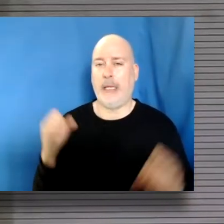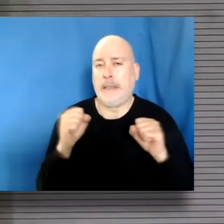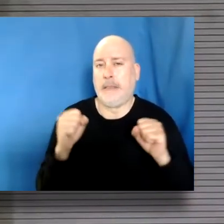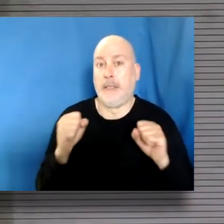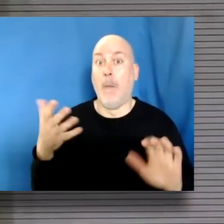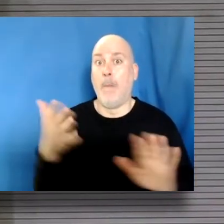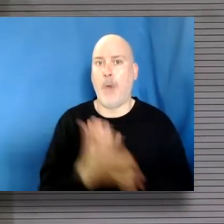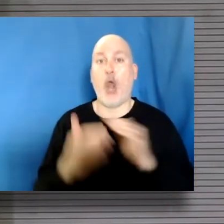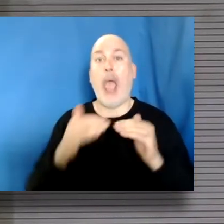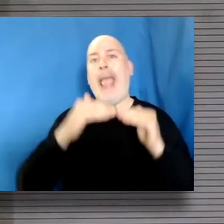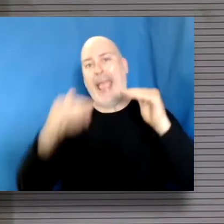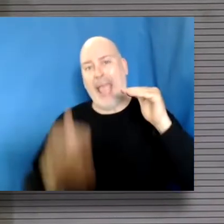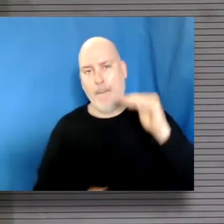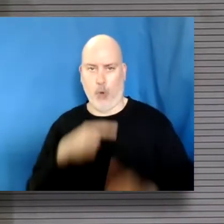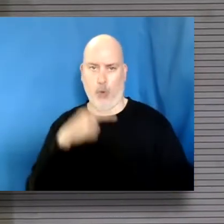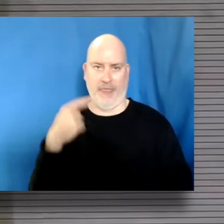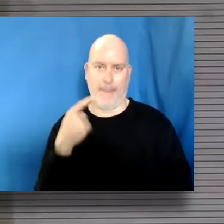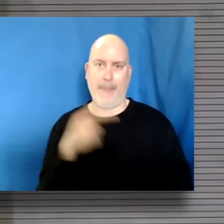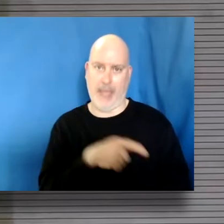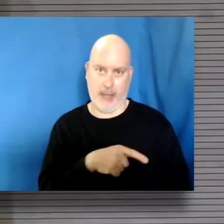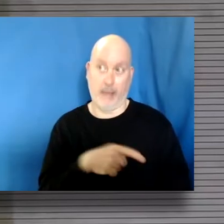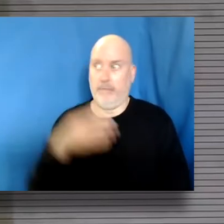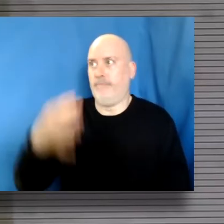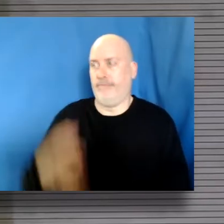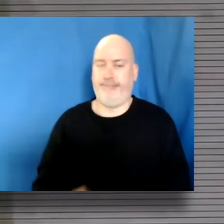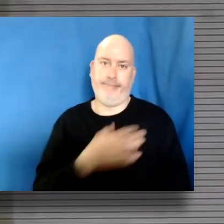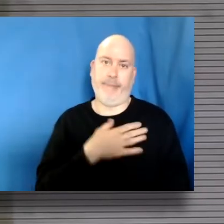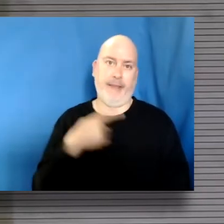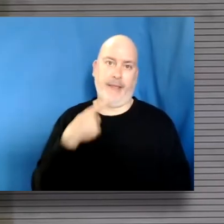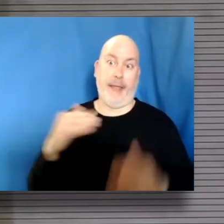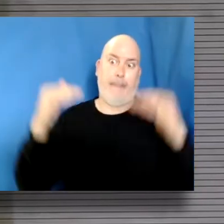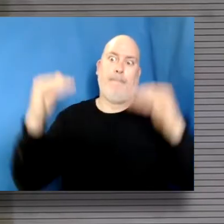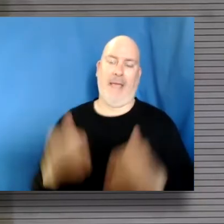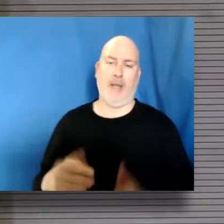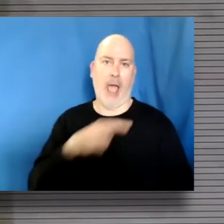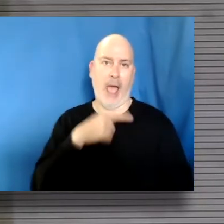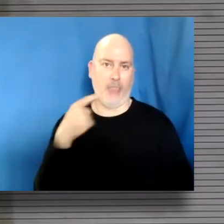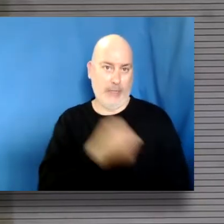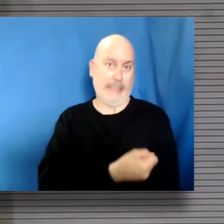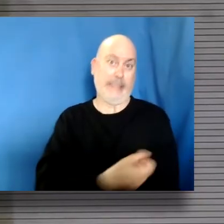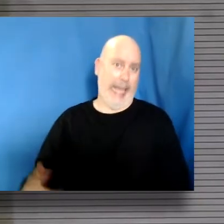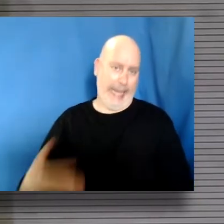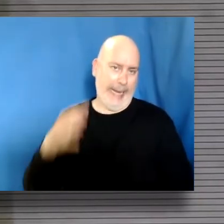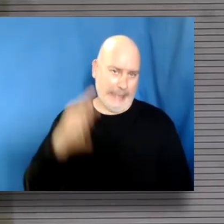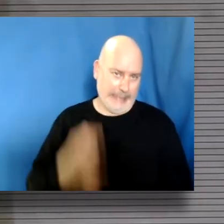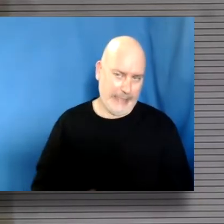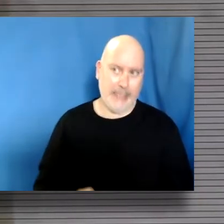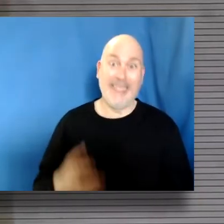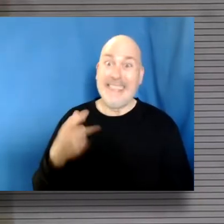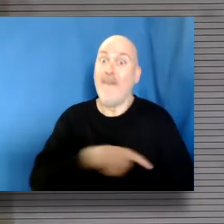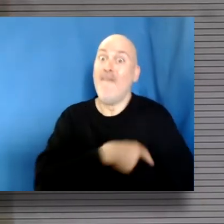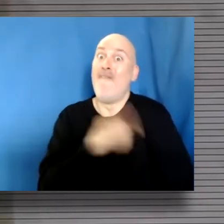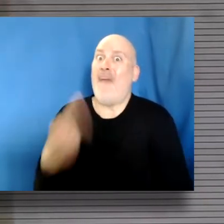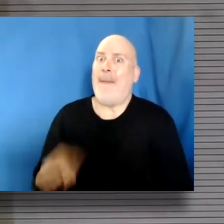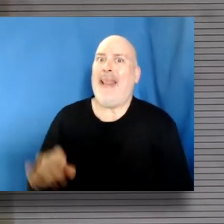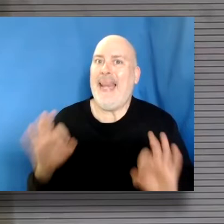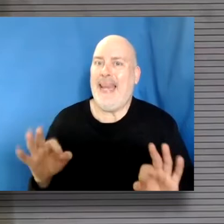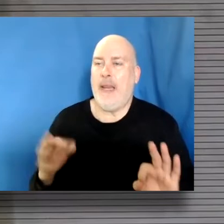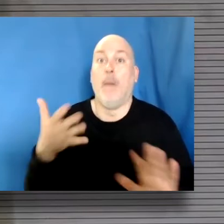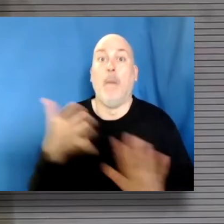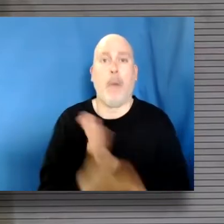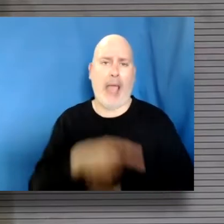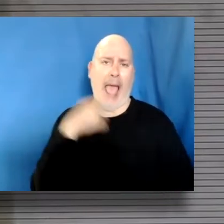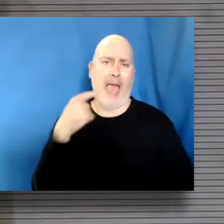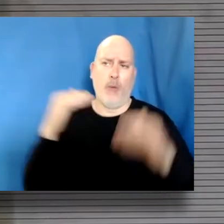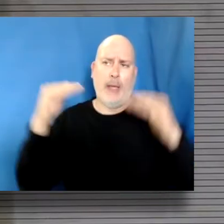una hipoglicemia que llamamos, una disminución del azúcar en sangre, pero una convulsión febril no se produce por una bajada